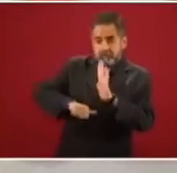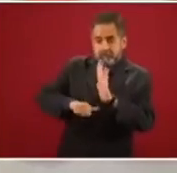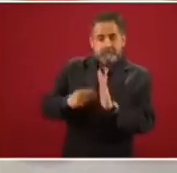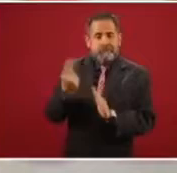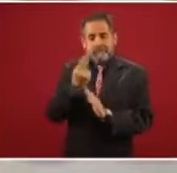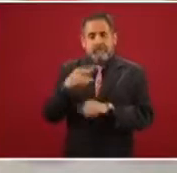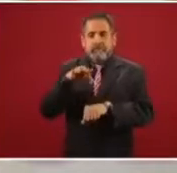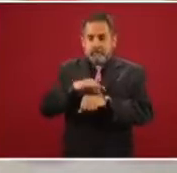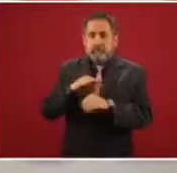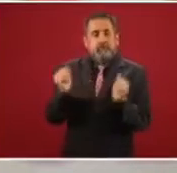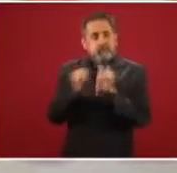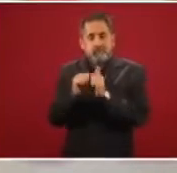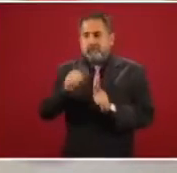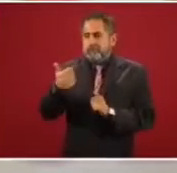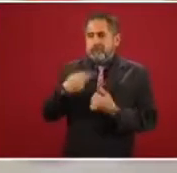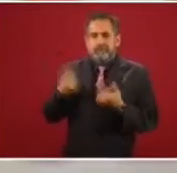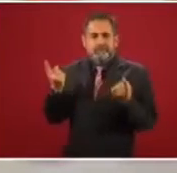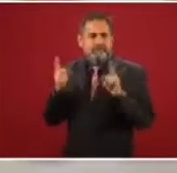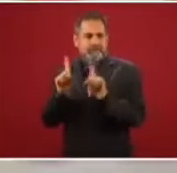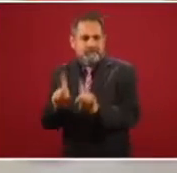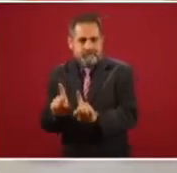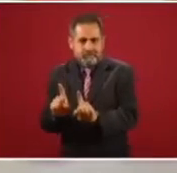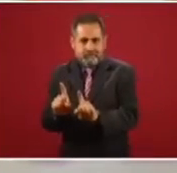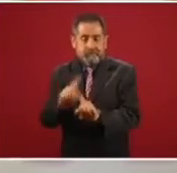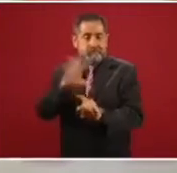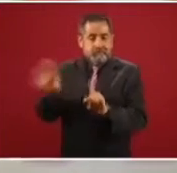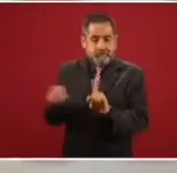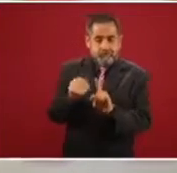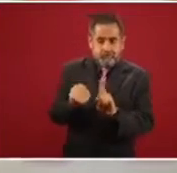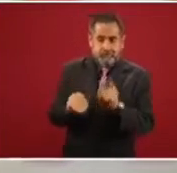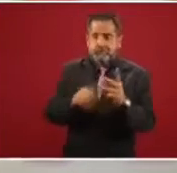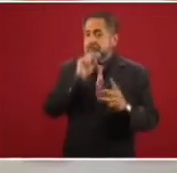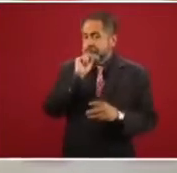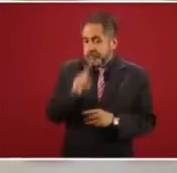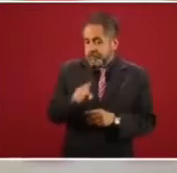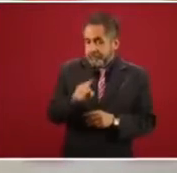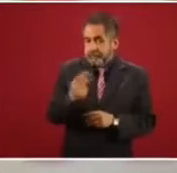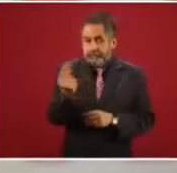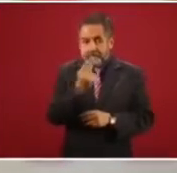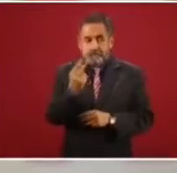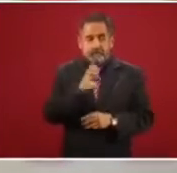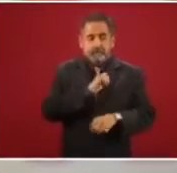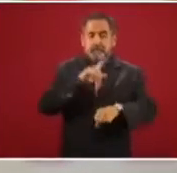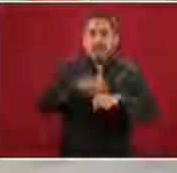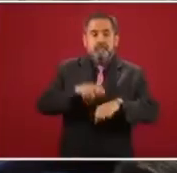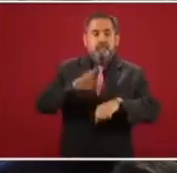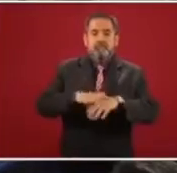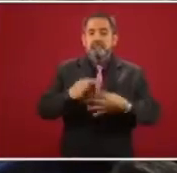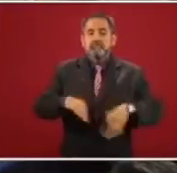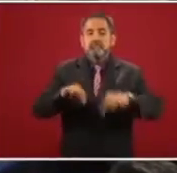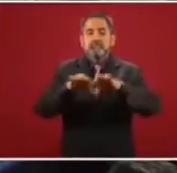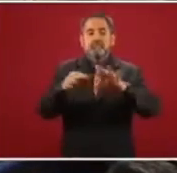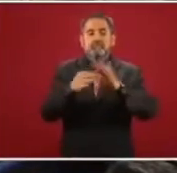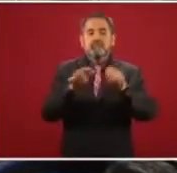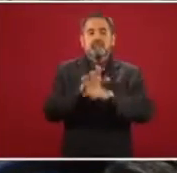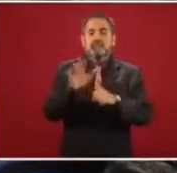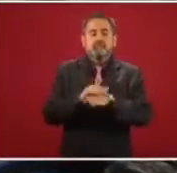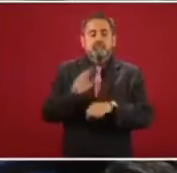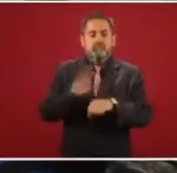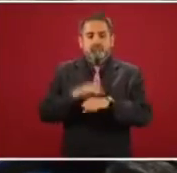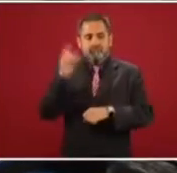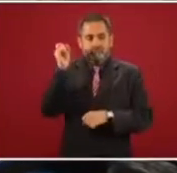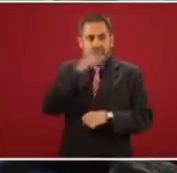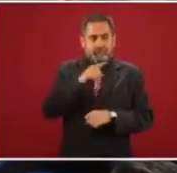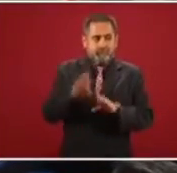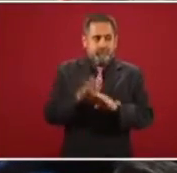eso es algo adicional adicionalmente a eso se está planteando una especialidad más que es la de las más difíciles de